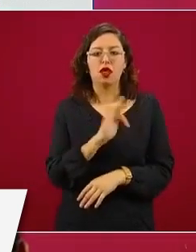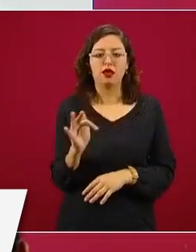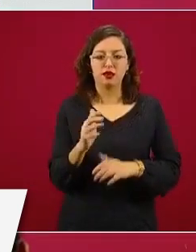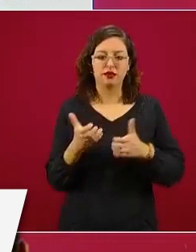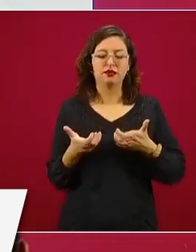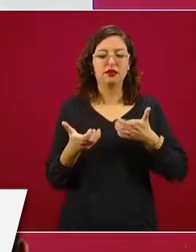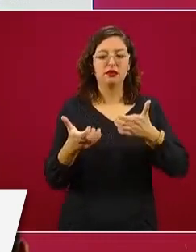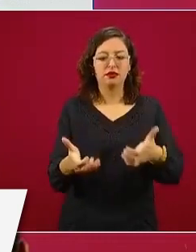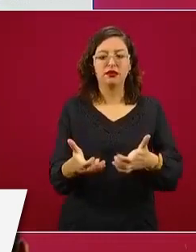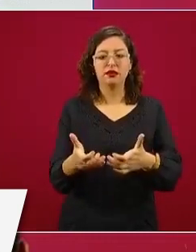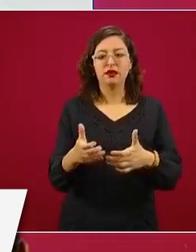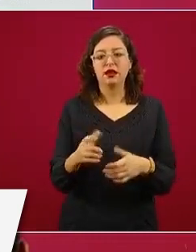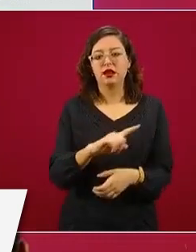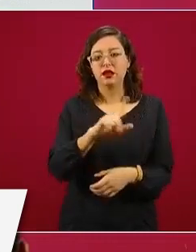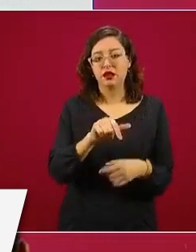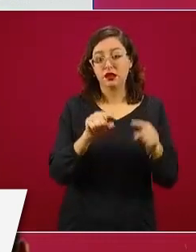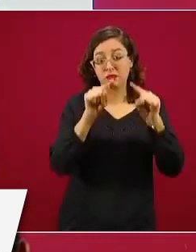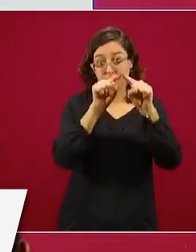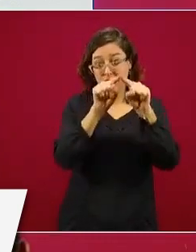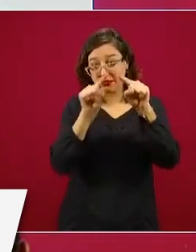uno de los líderes más fondos estamos en riesgoferos, unos millones de cuentos Guerrero Negro,